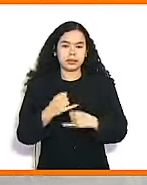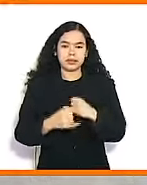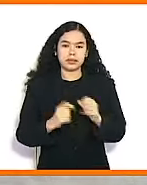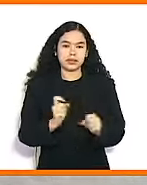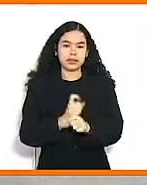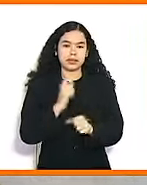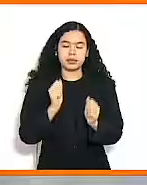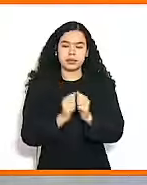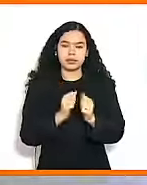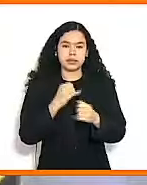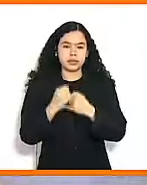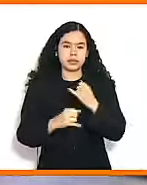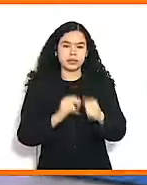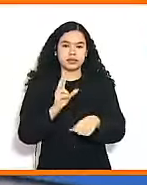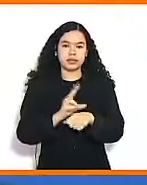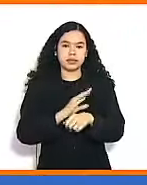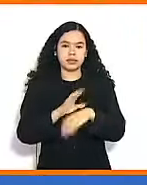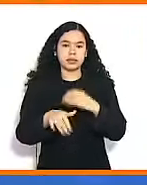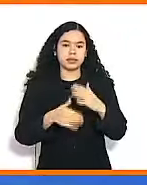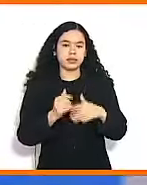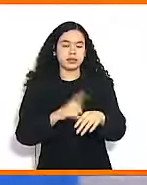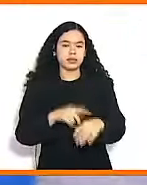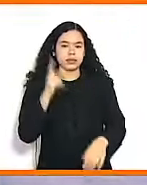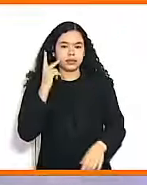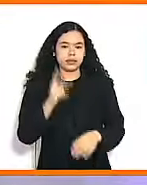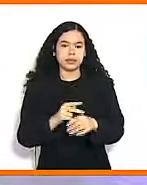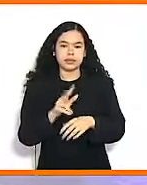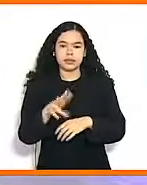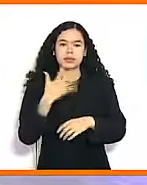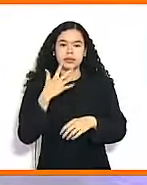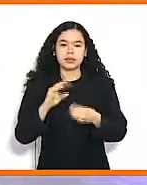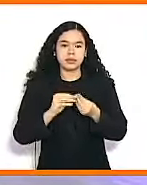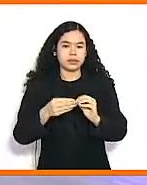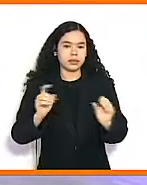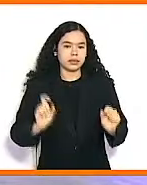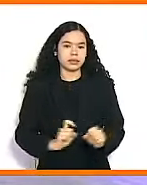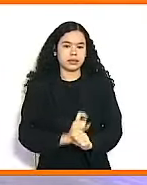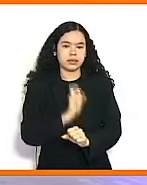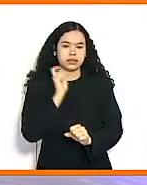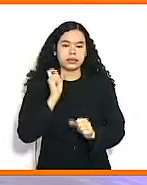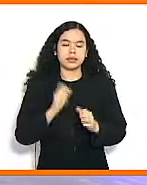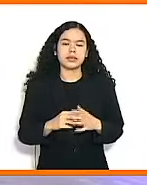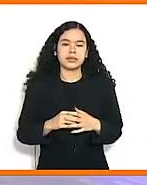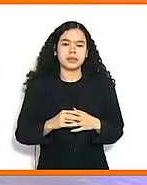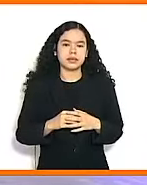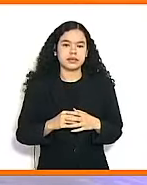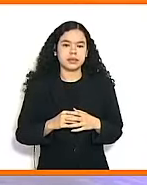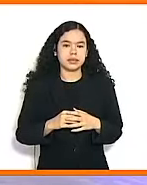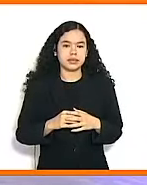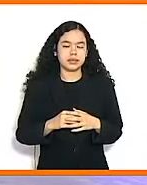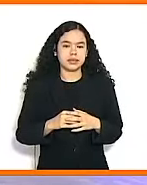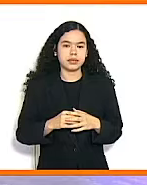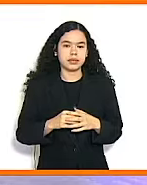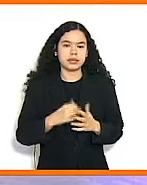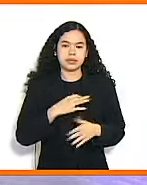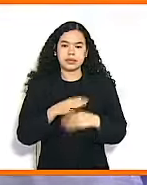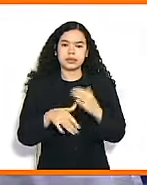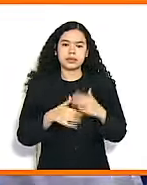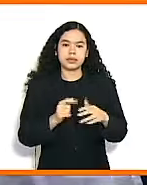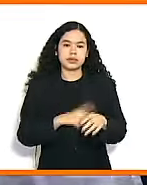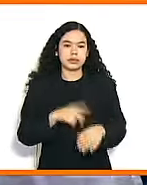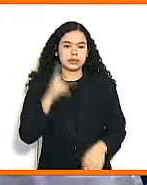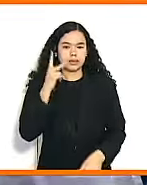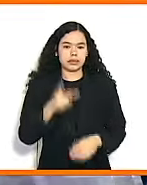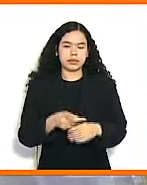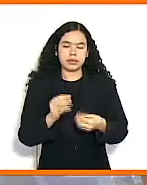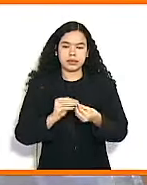más junto a Jugatres, de que conozcas esos tres afortunados dígitos ganadores. Y tu primer dígito